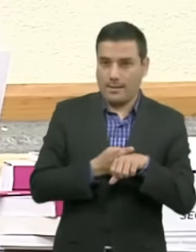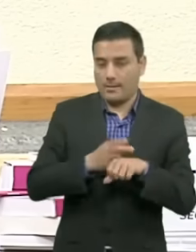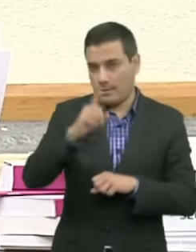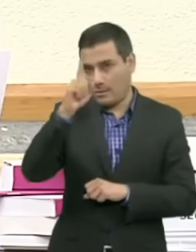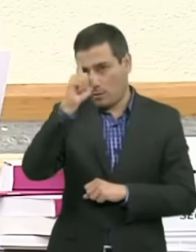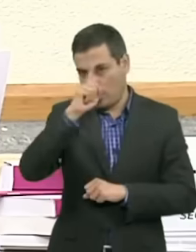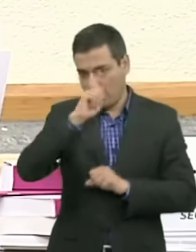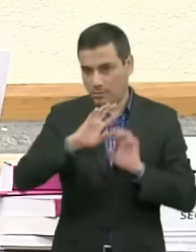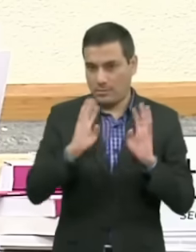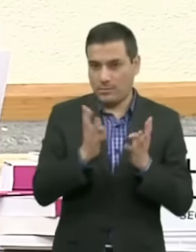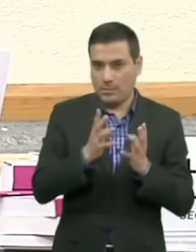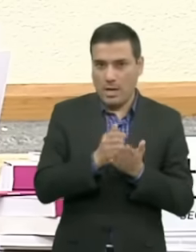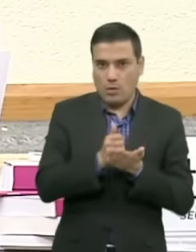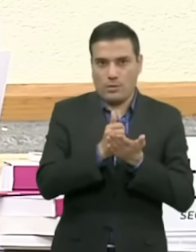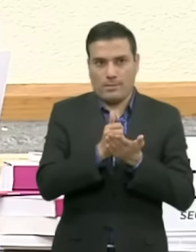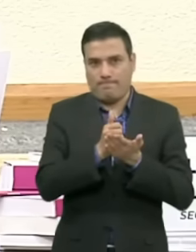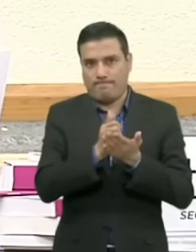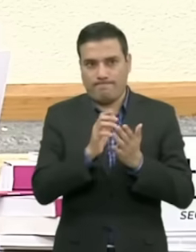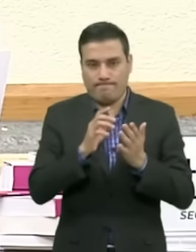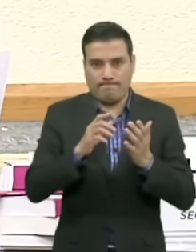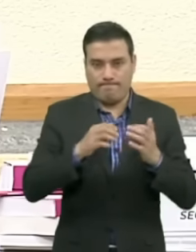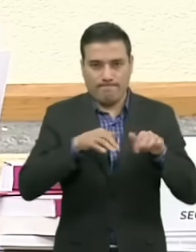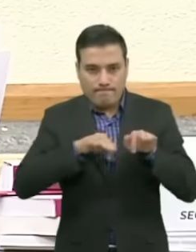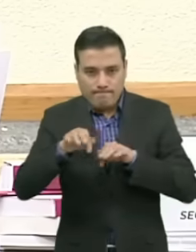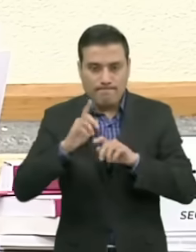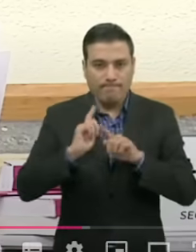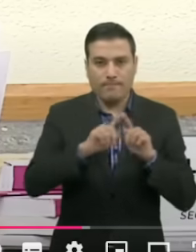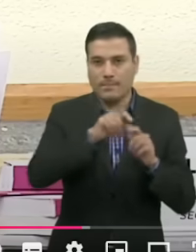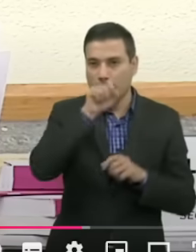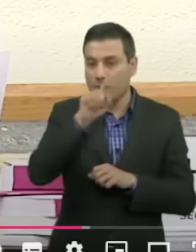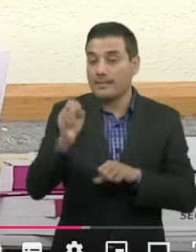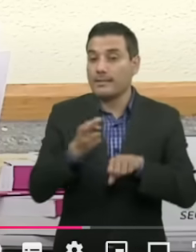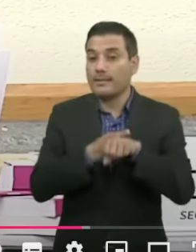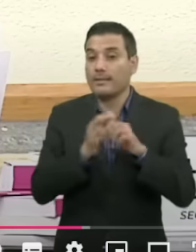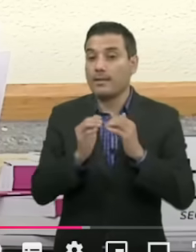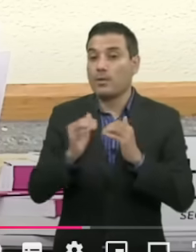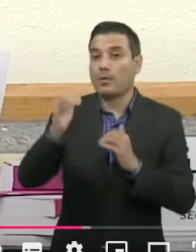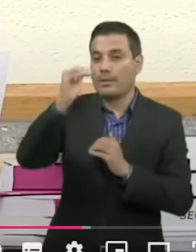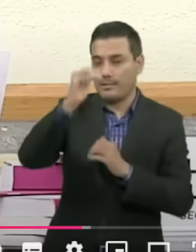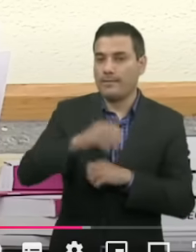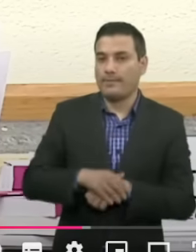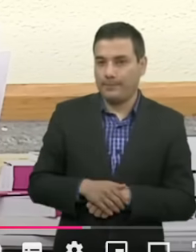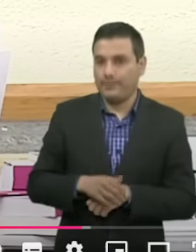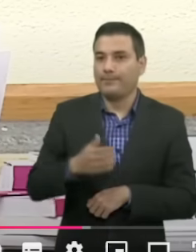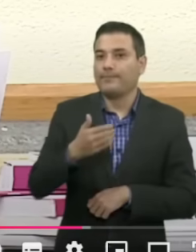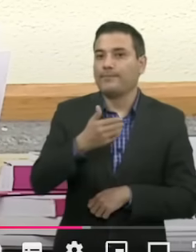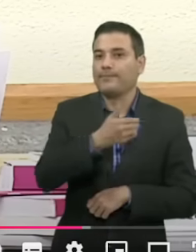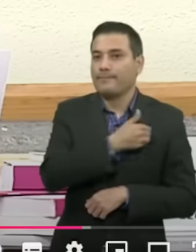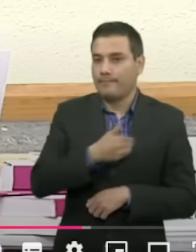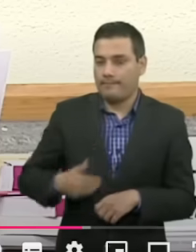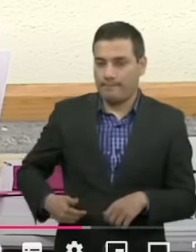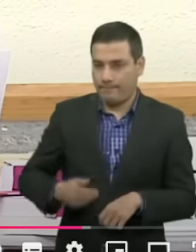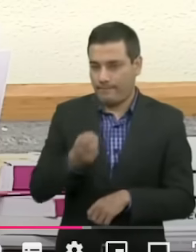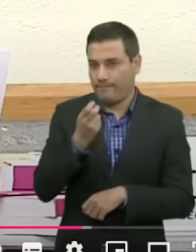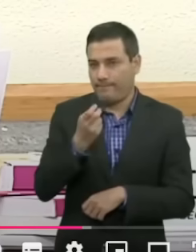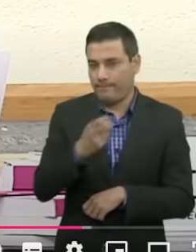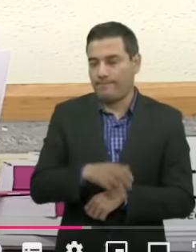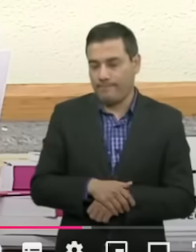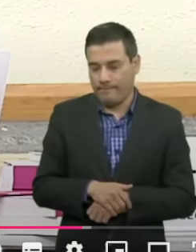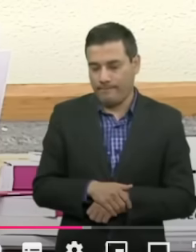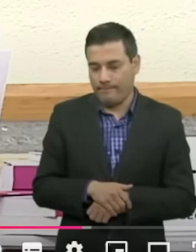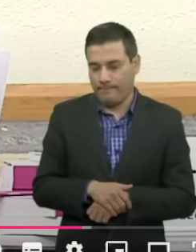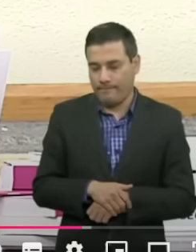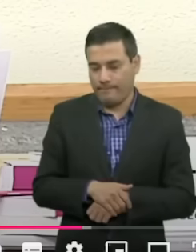Consejo General, que auxilia todas nuestras tareas, y la de la Secretaría Ejecutiva y la presidencia de este Consejo y del